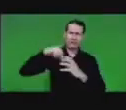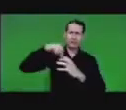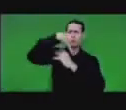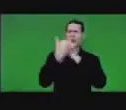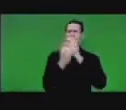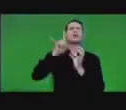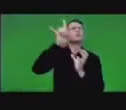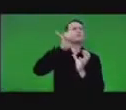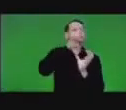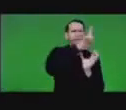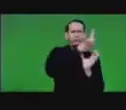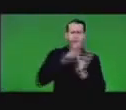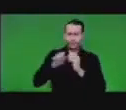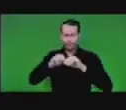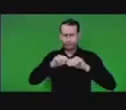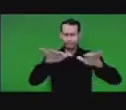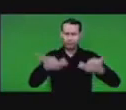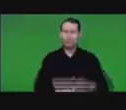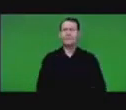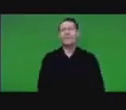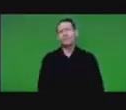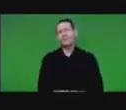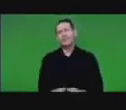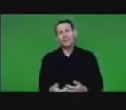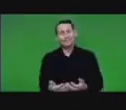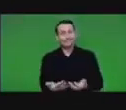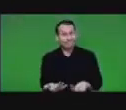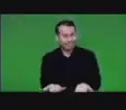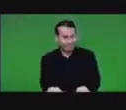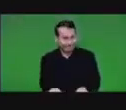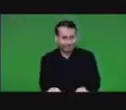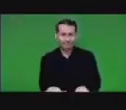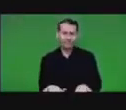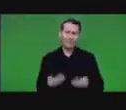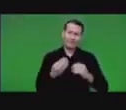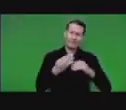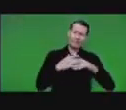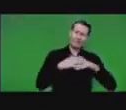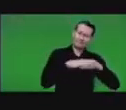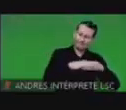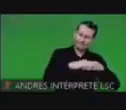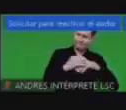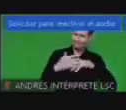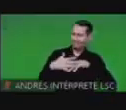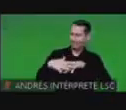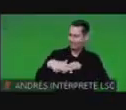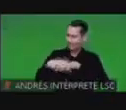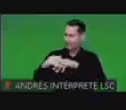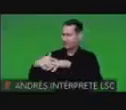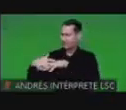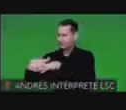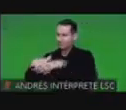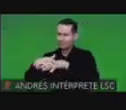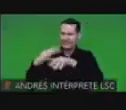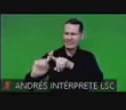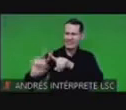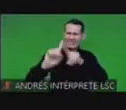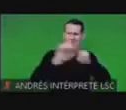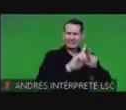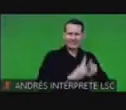mezcla de usuarios y de líneas de negocio asegura el negocio fundamental de